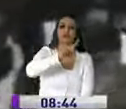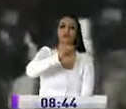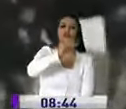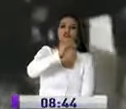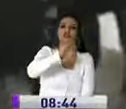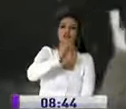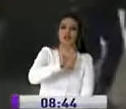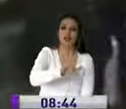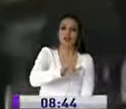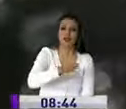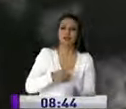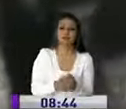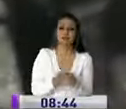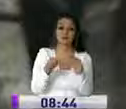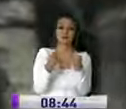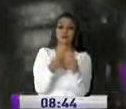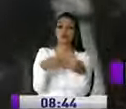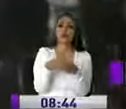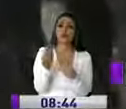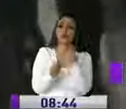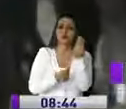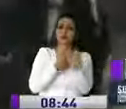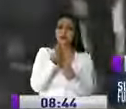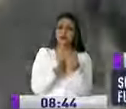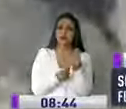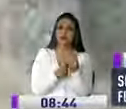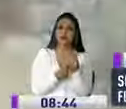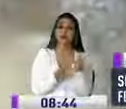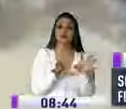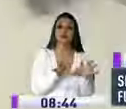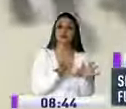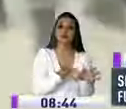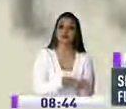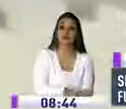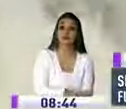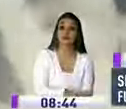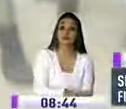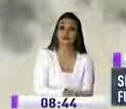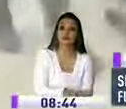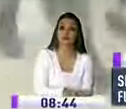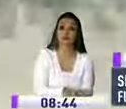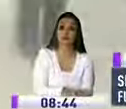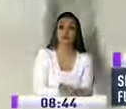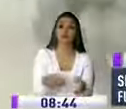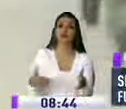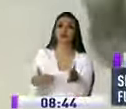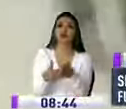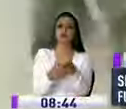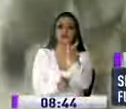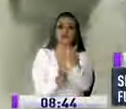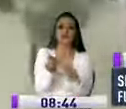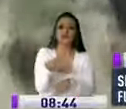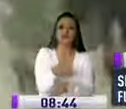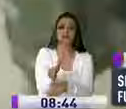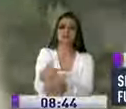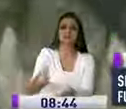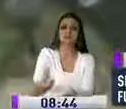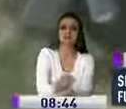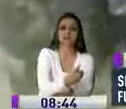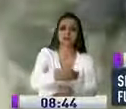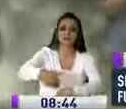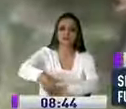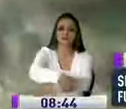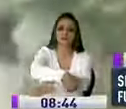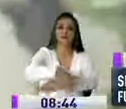Estos sujetos se dedicaban al secuestro y extorsión contra el gremio pesquero en la frontera con